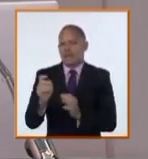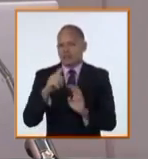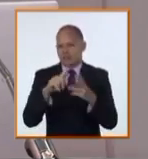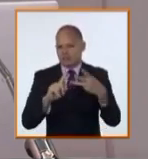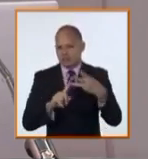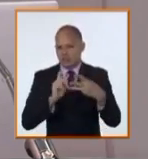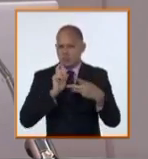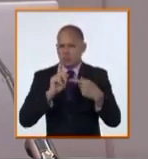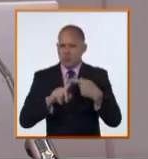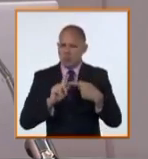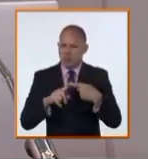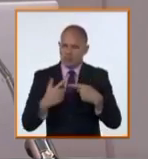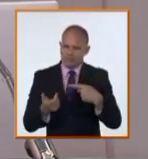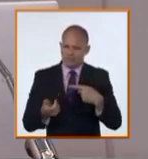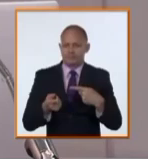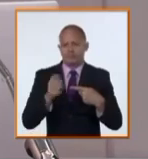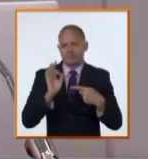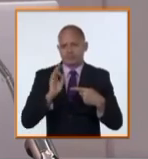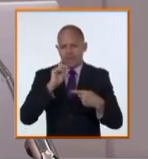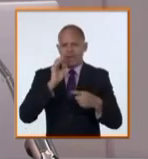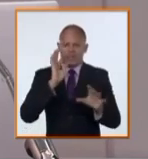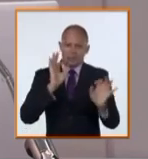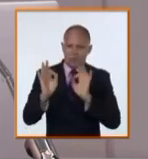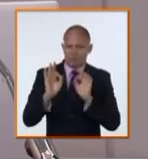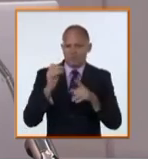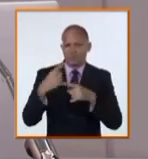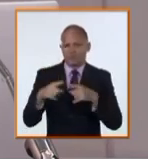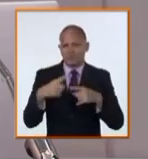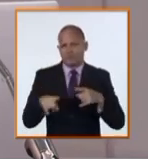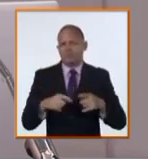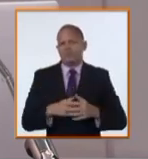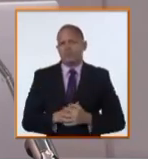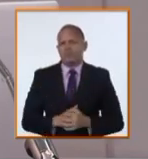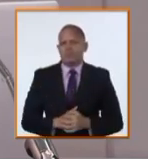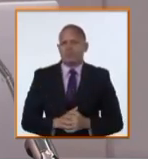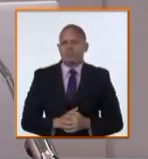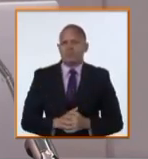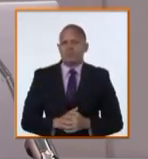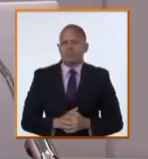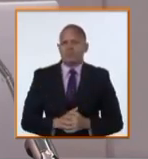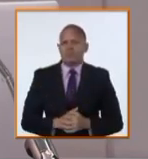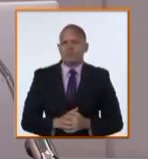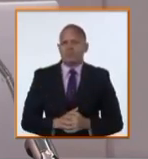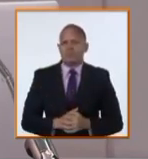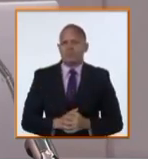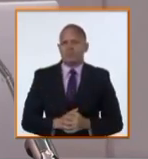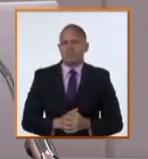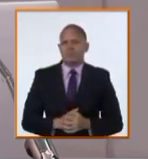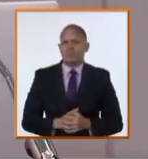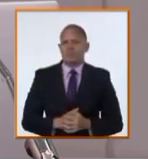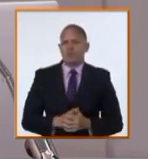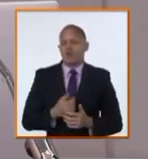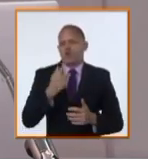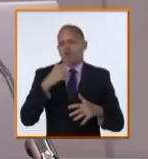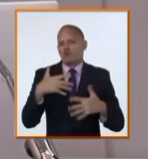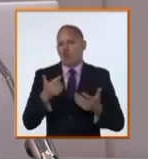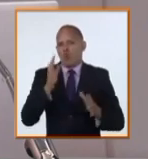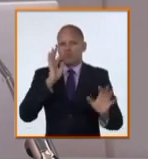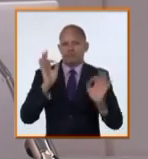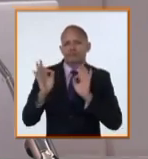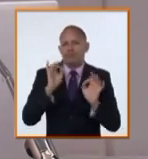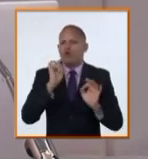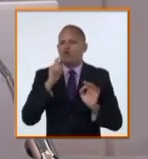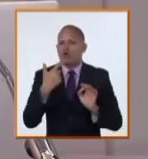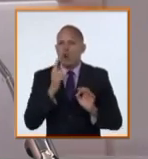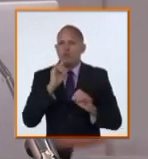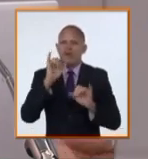ciberseguridad porque todo tiene que tener la base tecnológica y siempre teniendo en cuenta las medidas de seguridad informática que hay